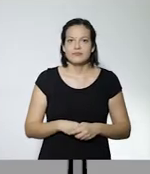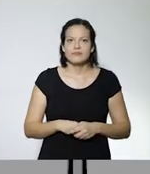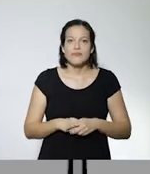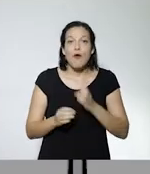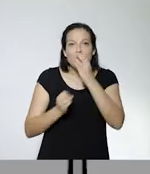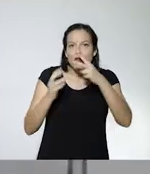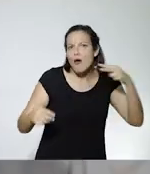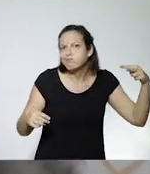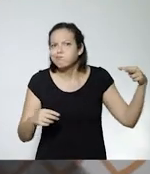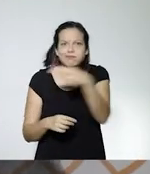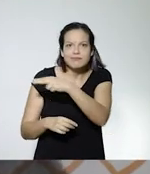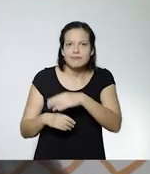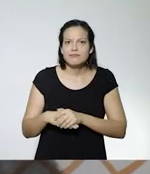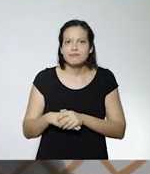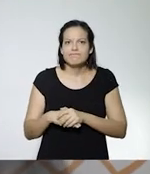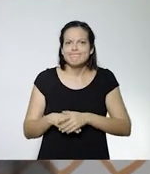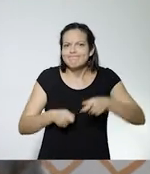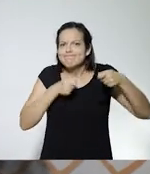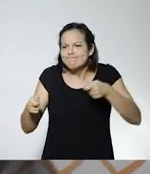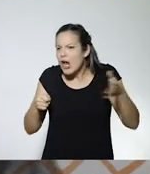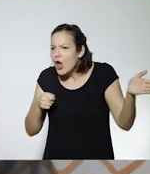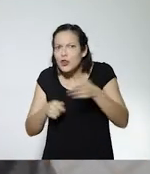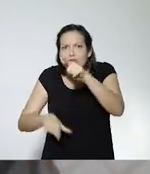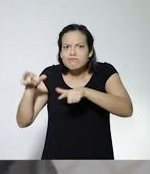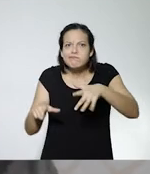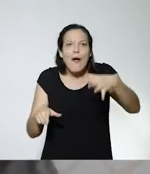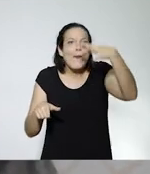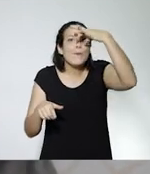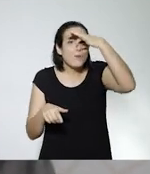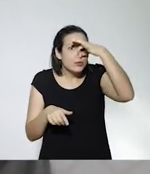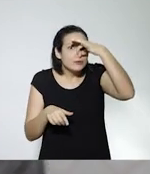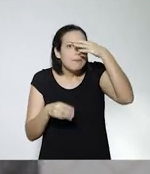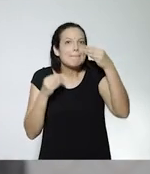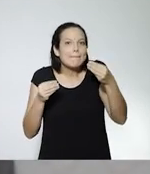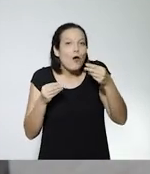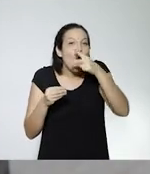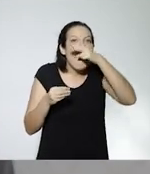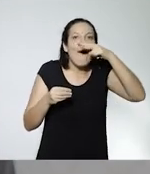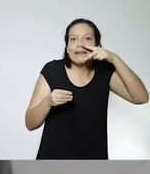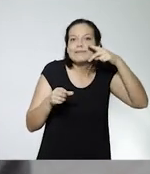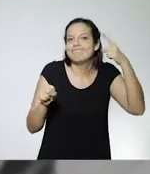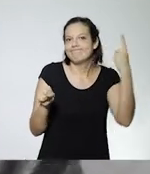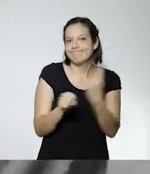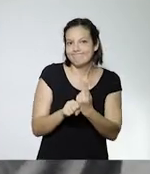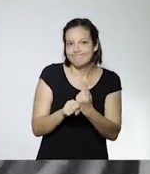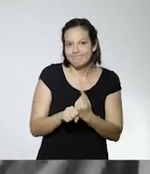Cortaron las flores y obligaron a usar un broche en la nariz que impedía oler las